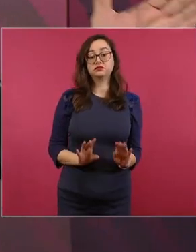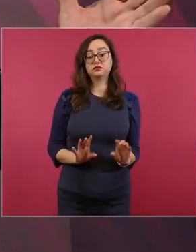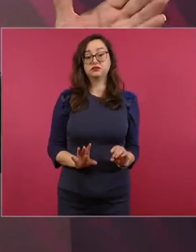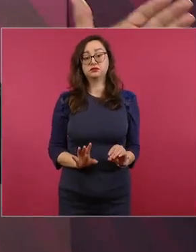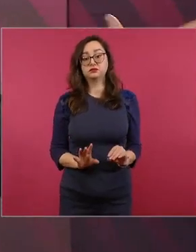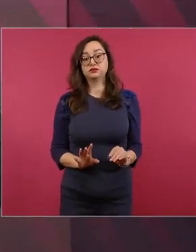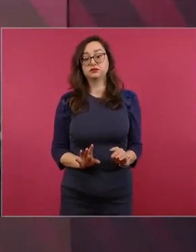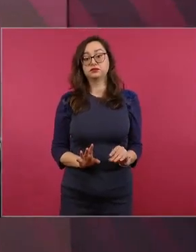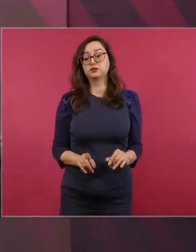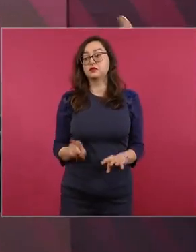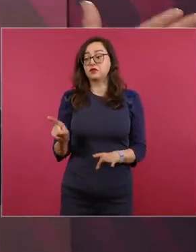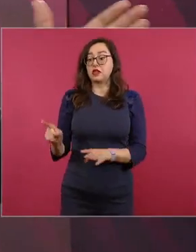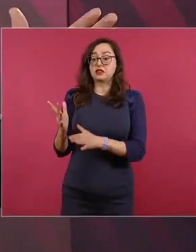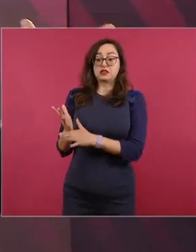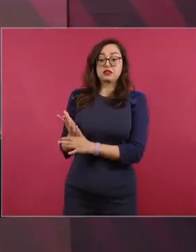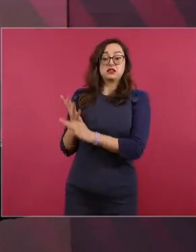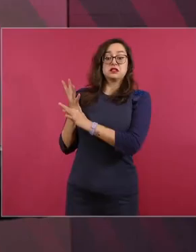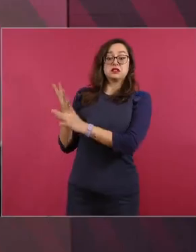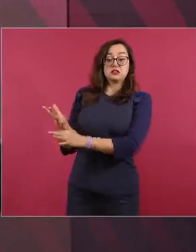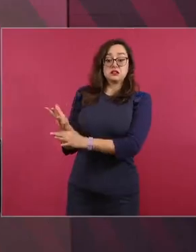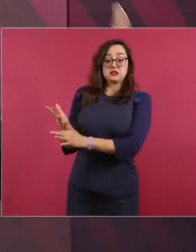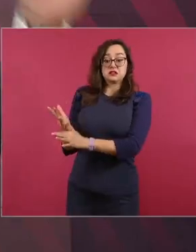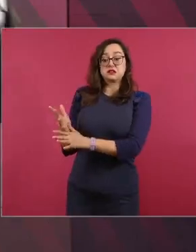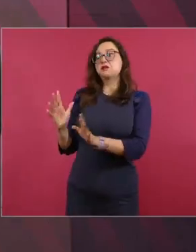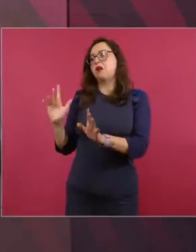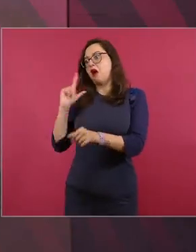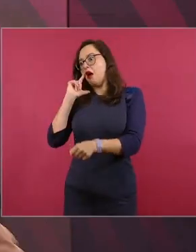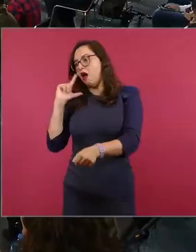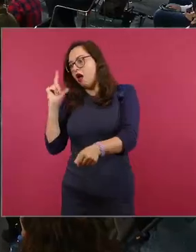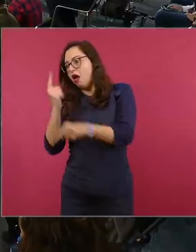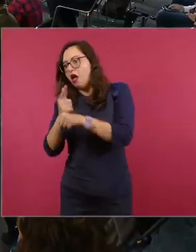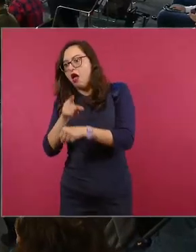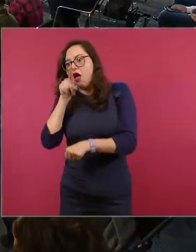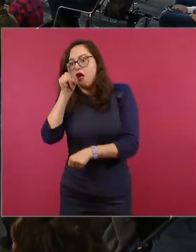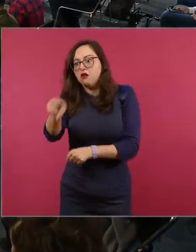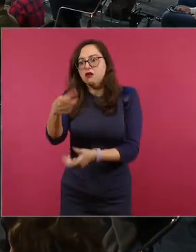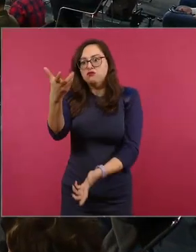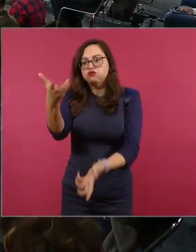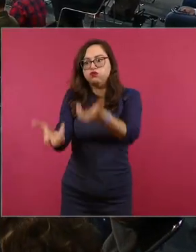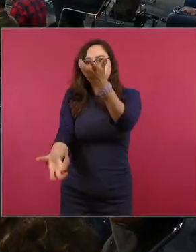No es la fosa, sino un crematorio